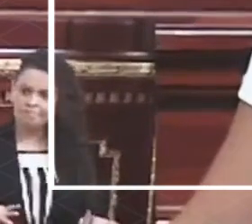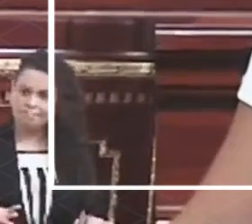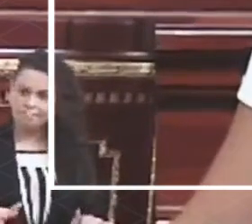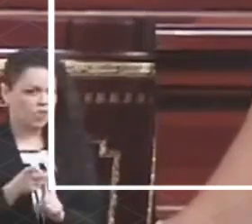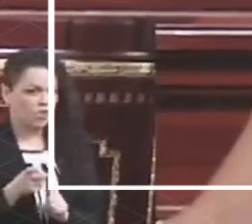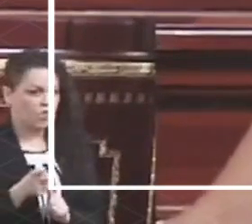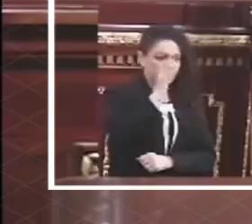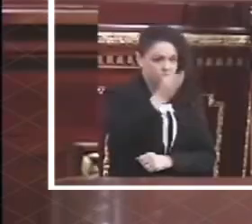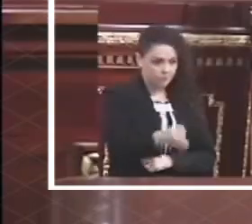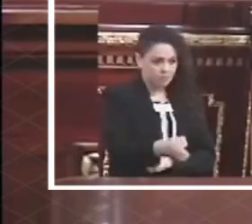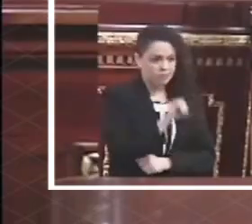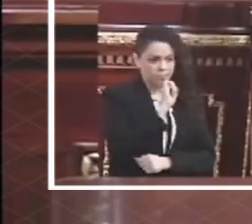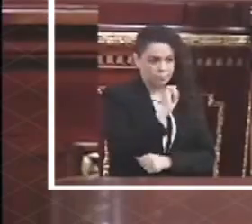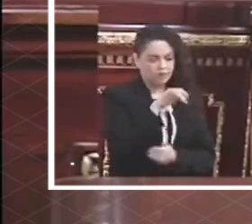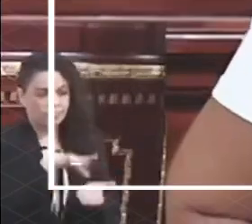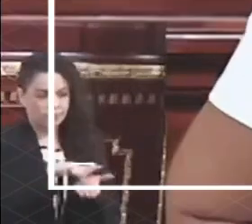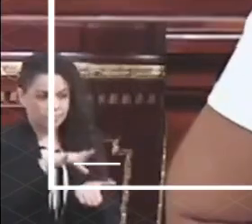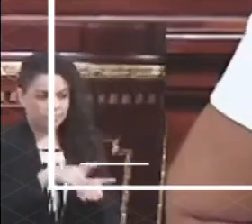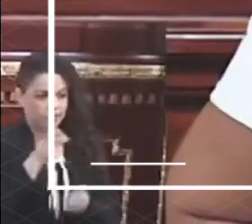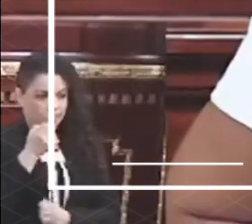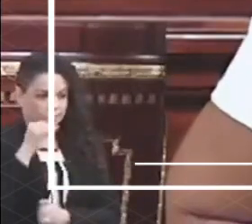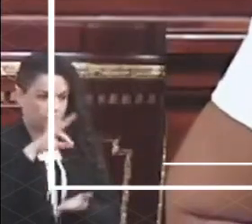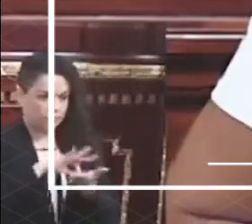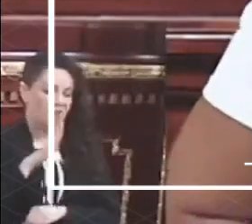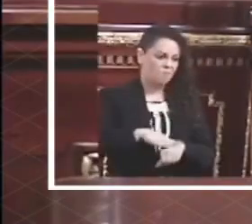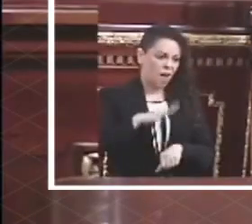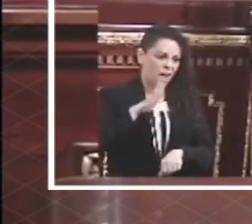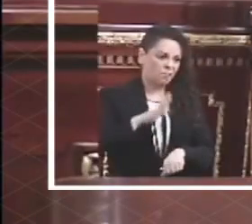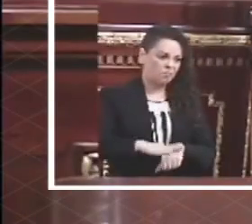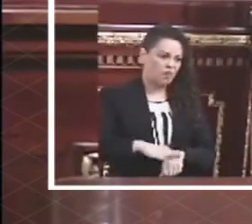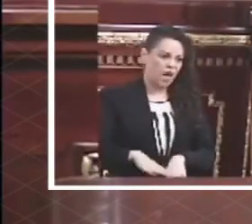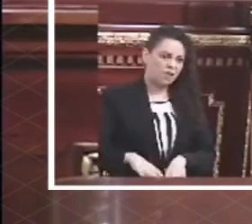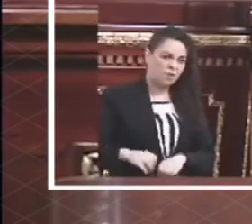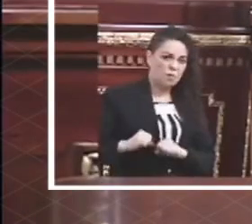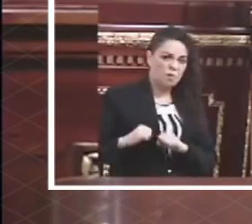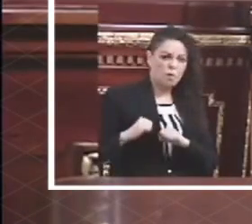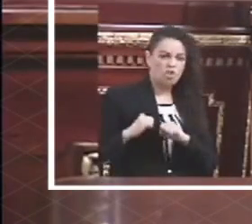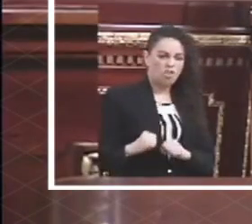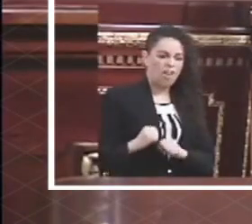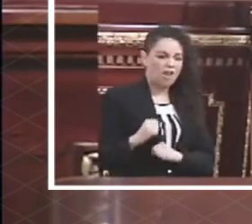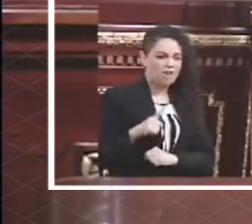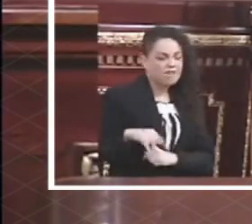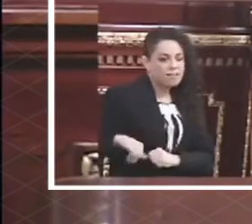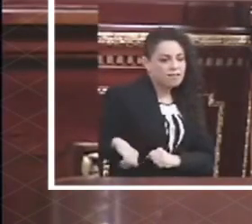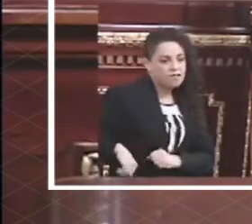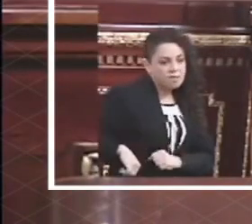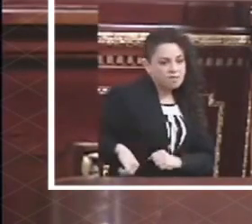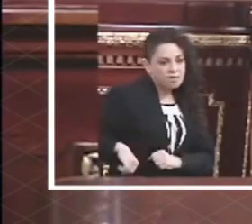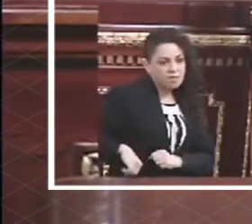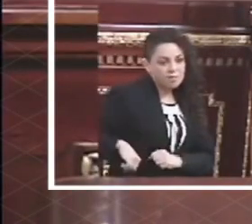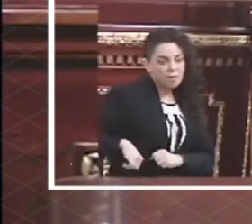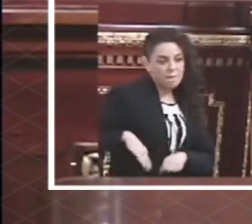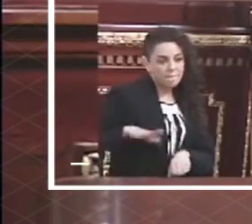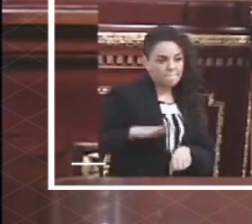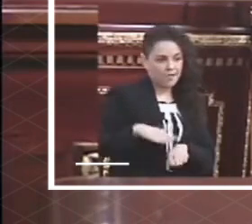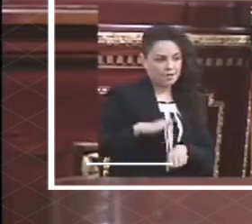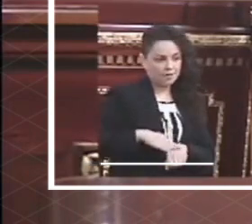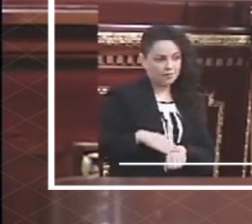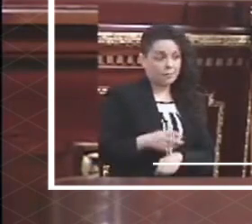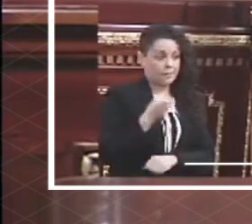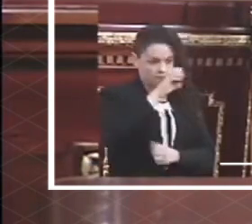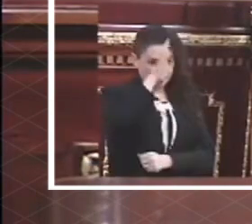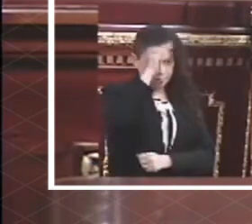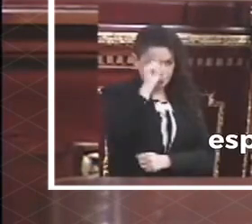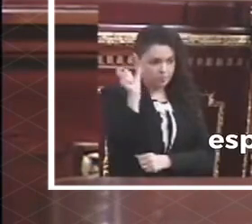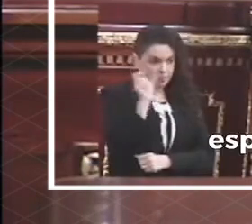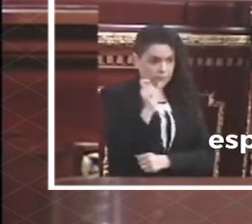la alcaldesa? El que nada debe, nada teme. Por eso pedimos congruencia a las y a los legisladores de